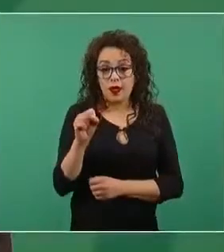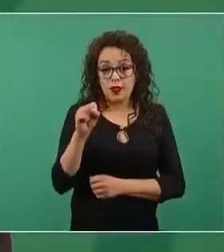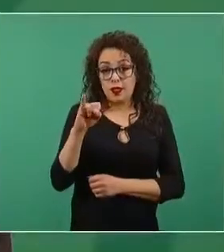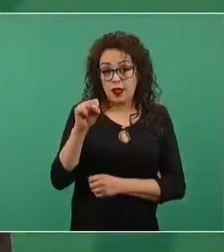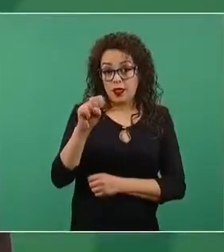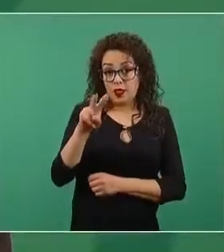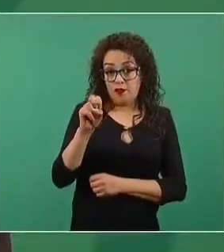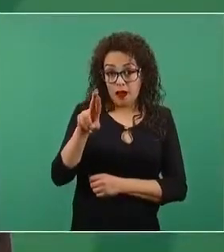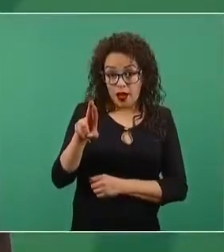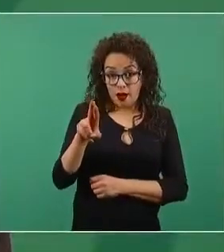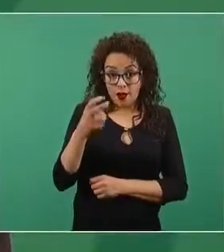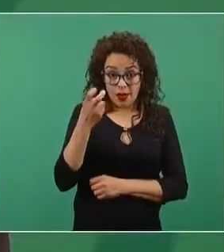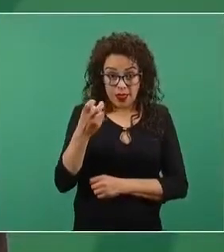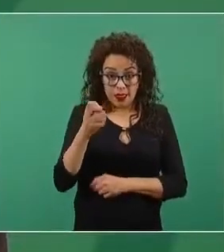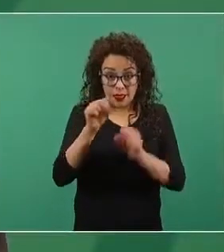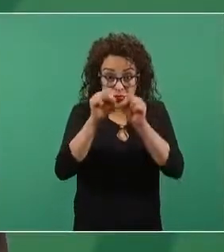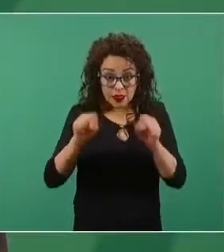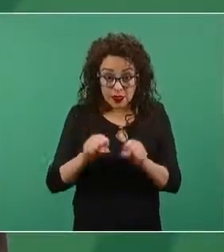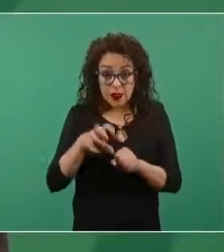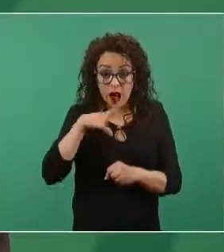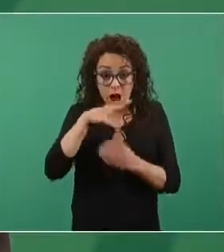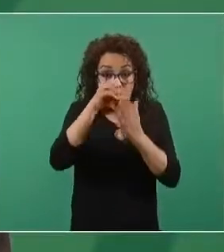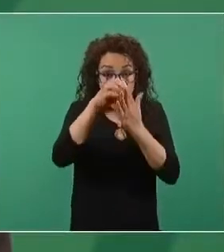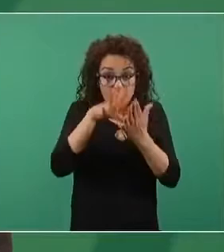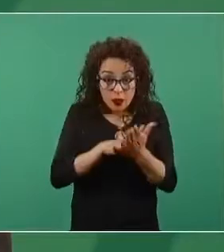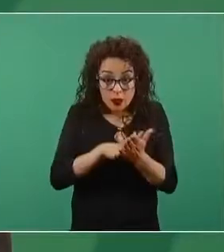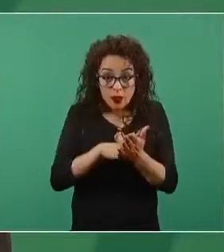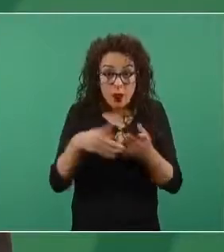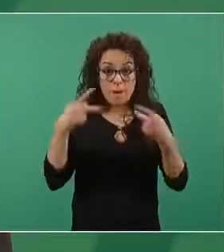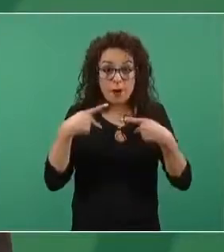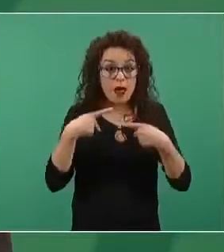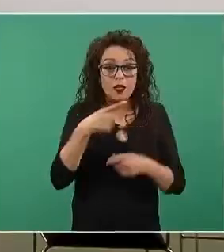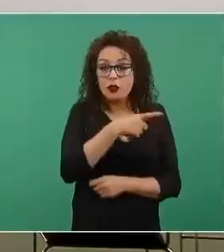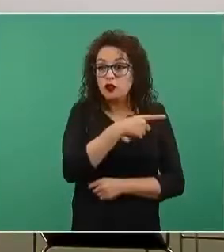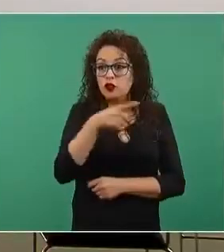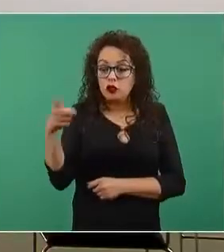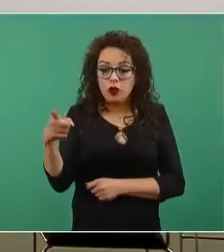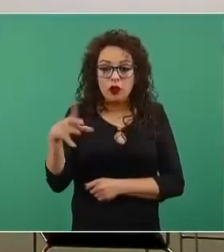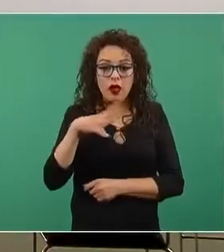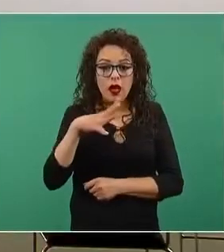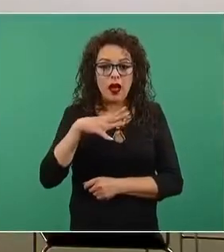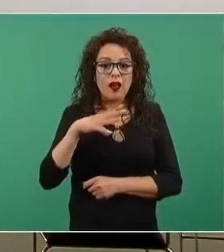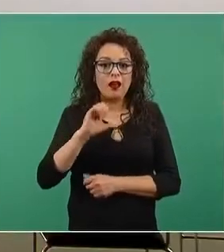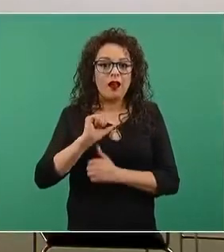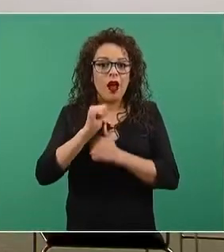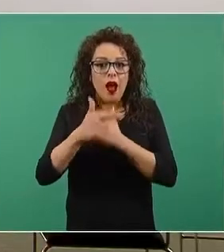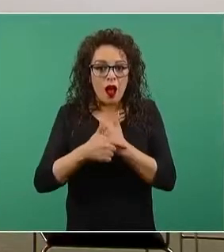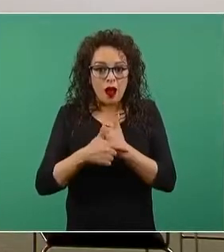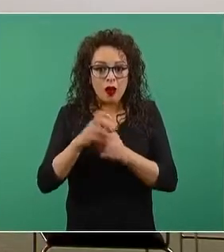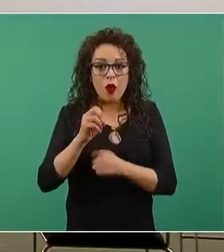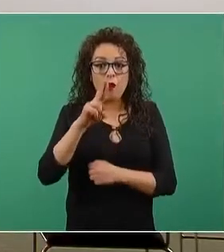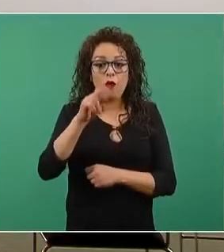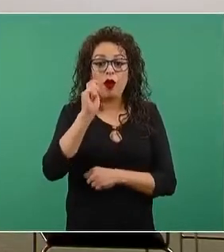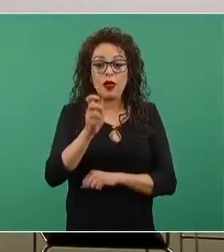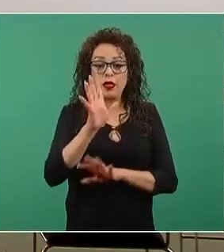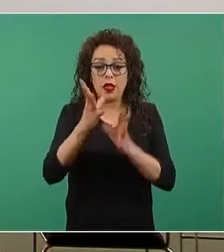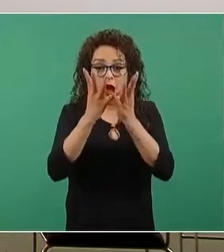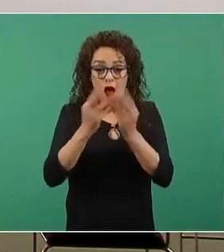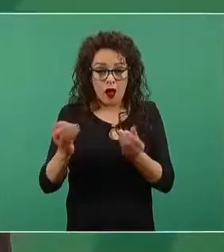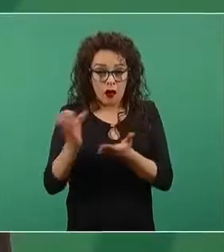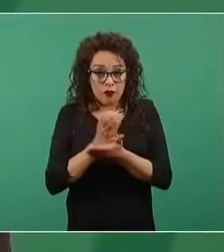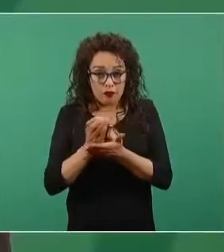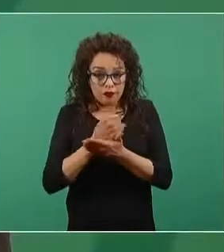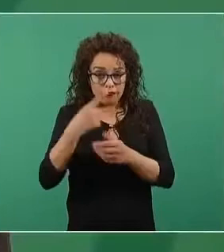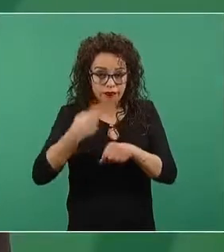en el sistema de vigilancia, como el reporte de aquellas personas que padecen o que tienen secuelas por coronavirus, pero sí el componente